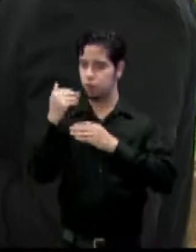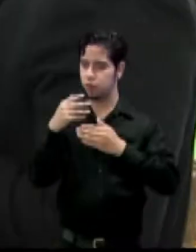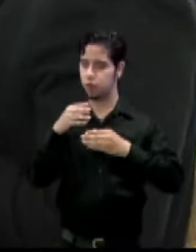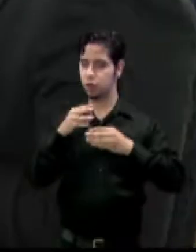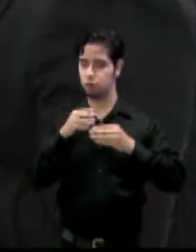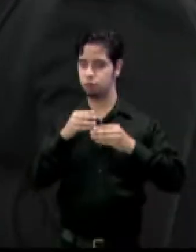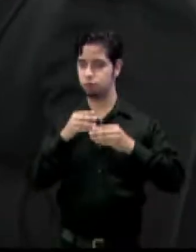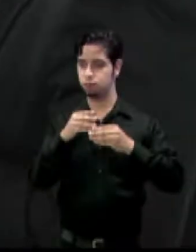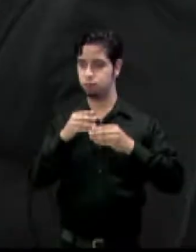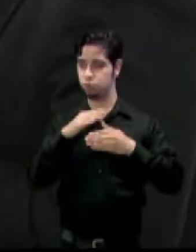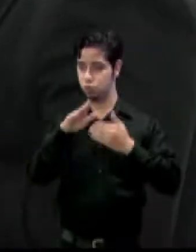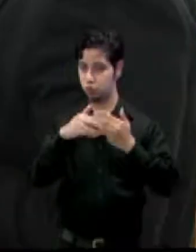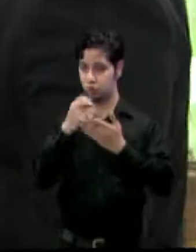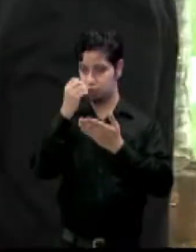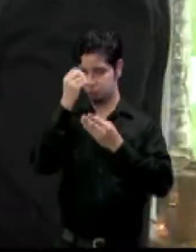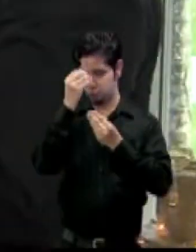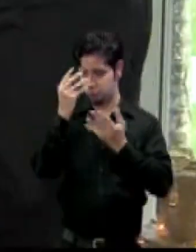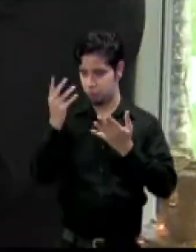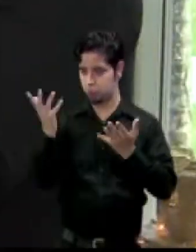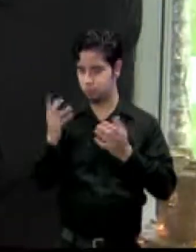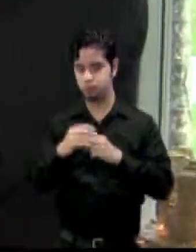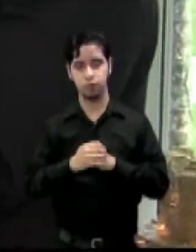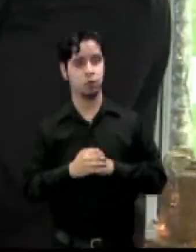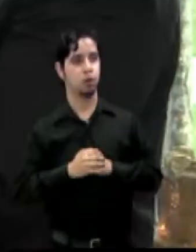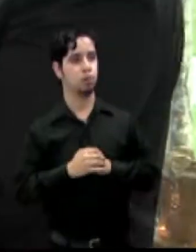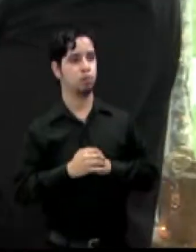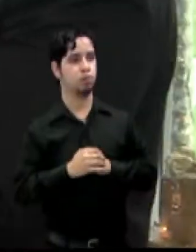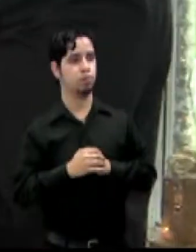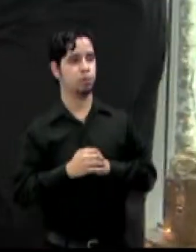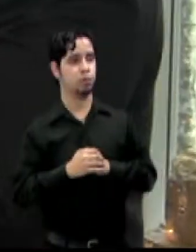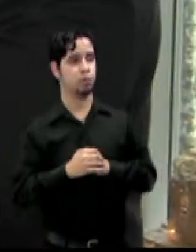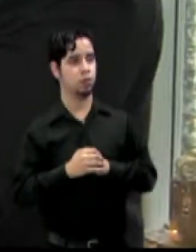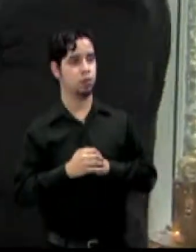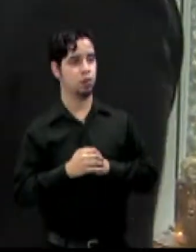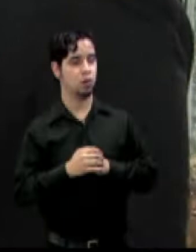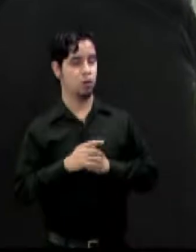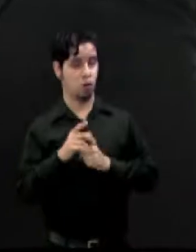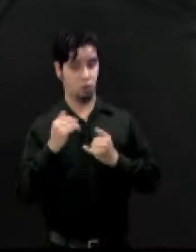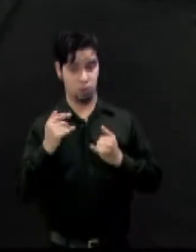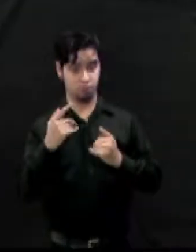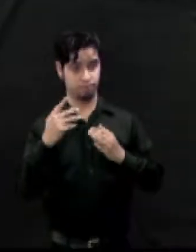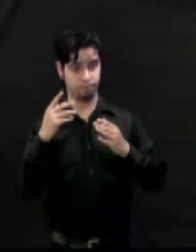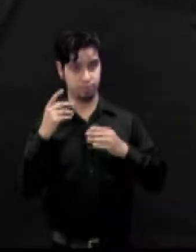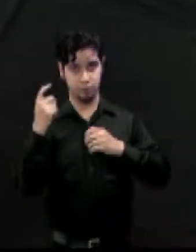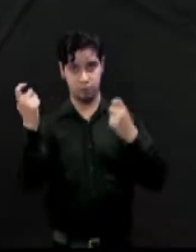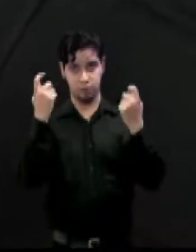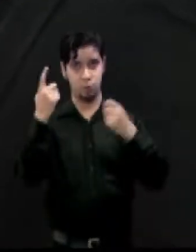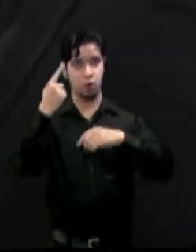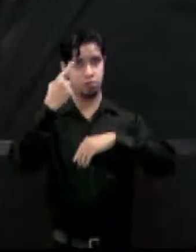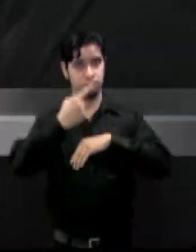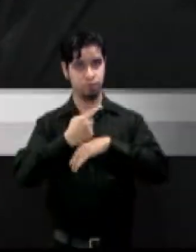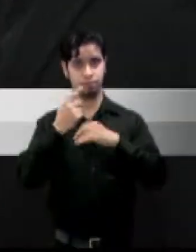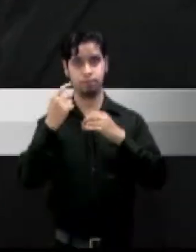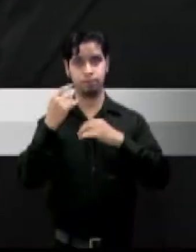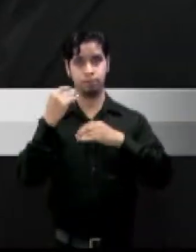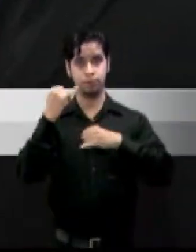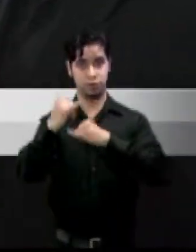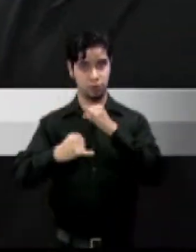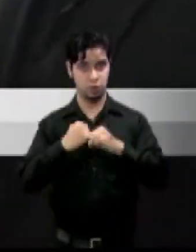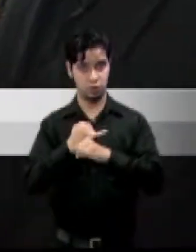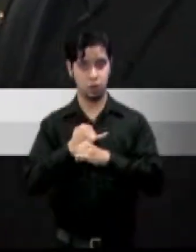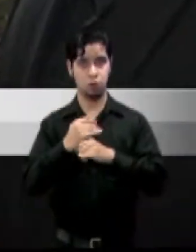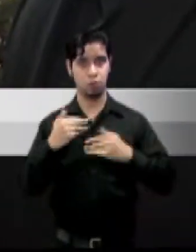dónde se puede accesar esta aplicación. ¿Cómo funciona? Mira, en el marco de la celebración del Día Internacional de los Derechos Humanos, la Comisión de Derechos